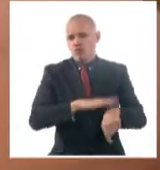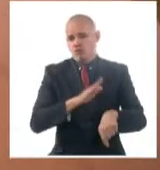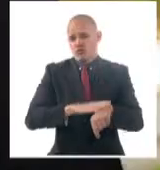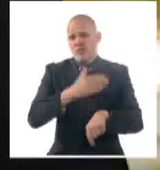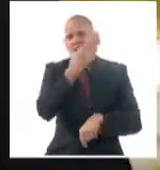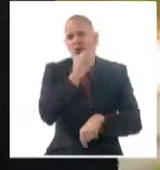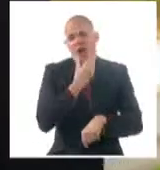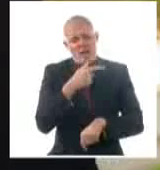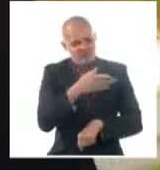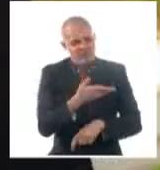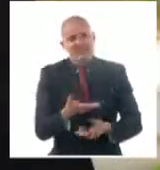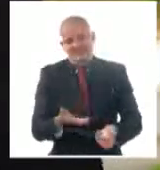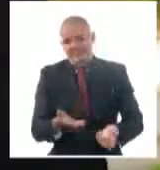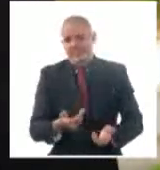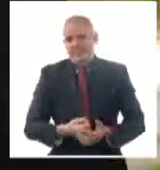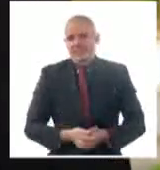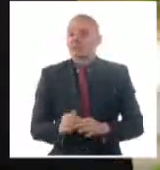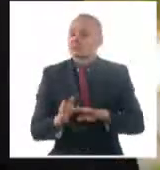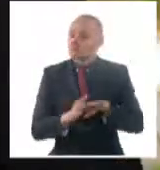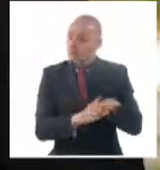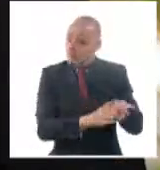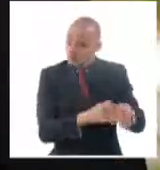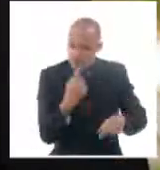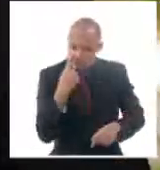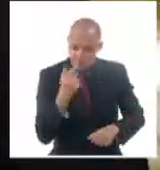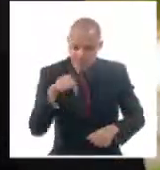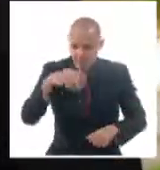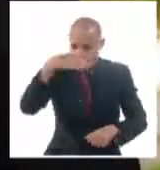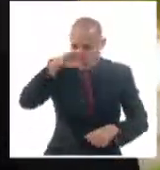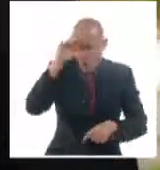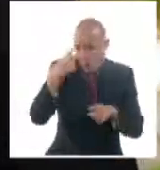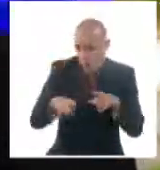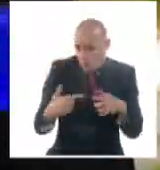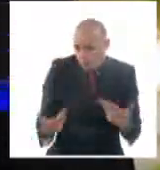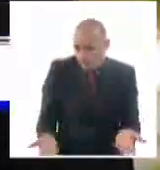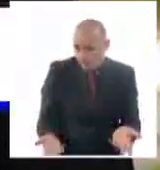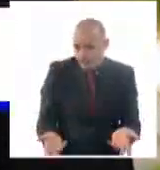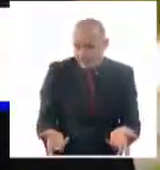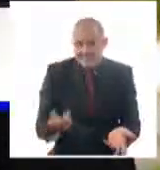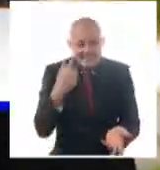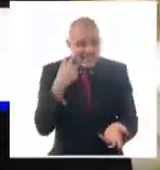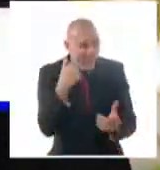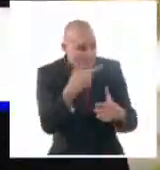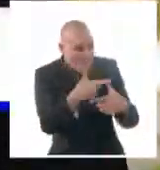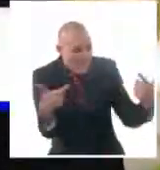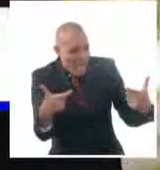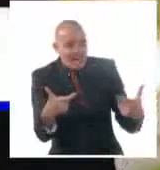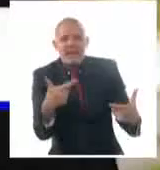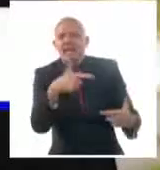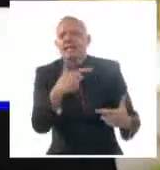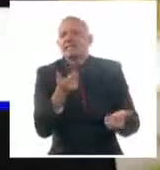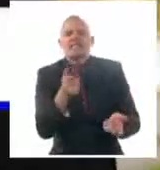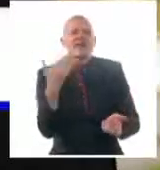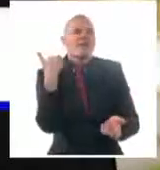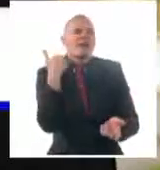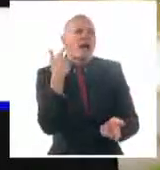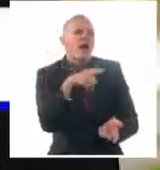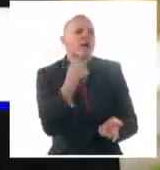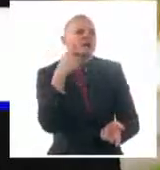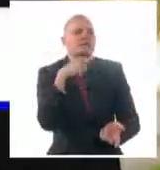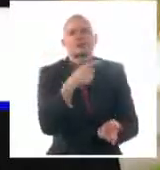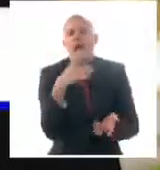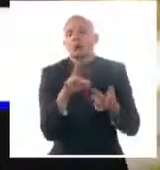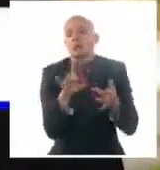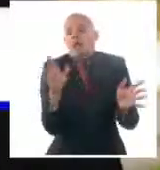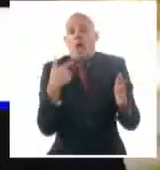gestación para la madre. También es importante decir que en el caso de Cuba, generalmente se trata de embarazos no intencionales, que eso es algo que también es muy importante tenerlo